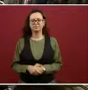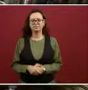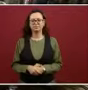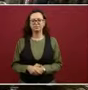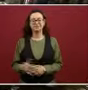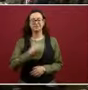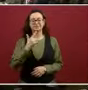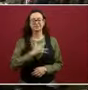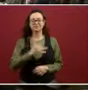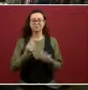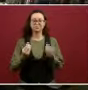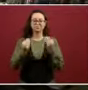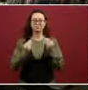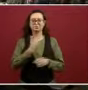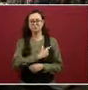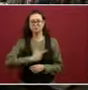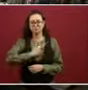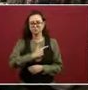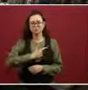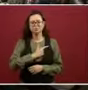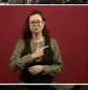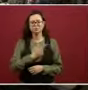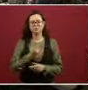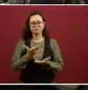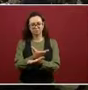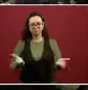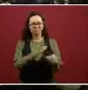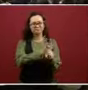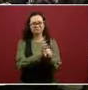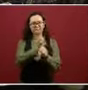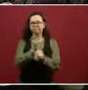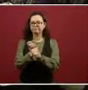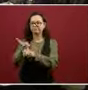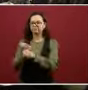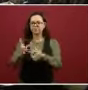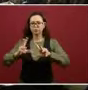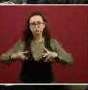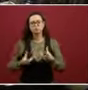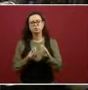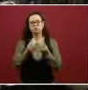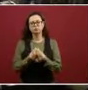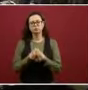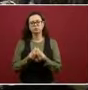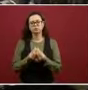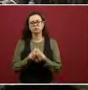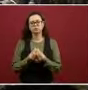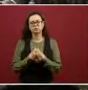Nos da mucho gusto que estén invitados a participar en